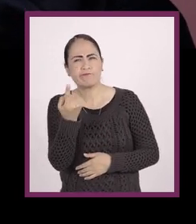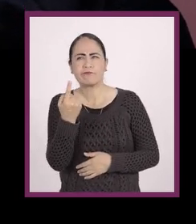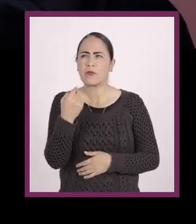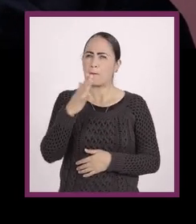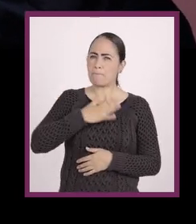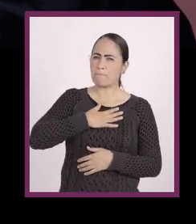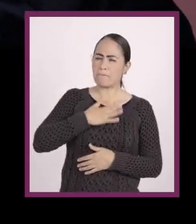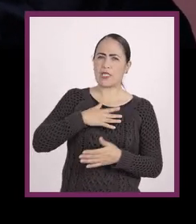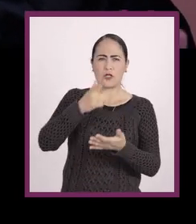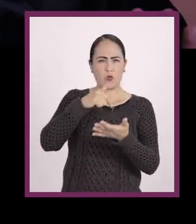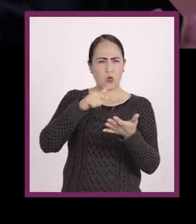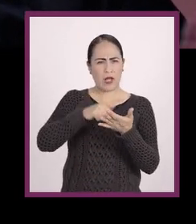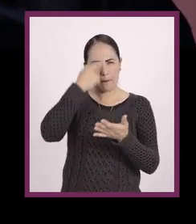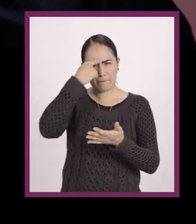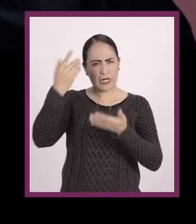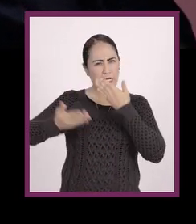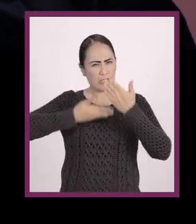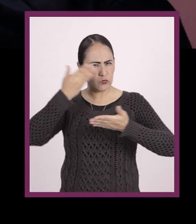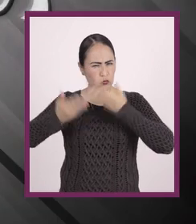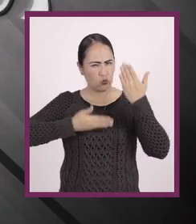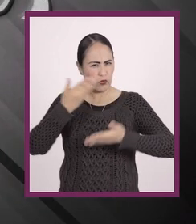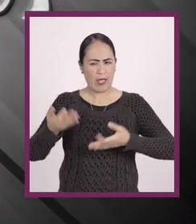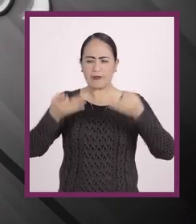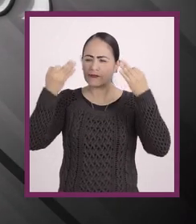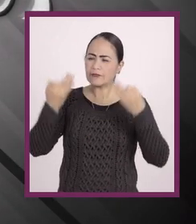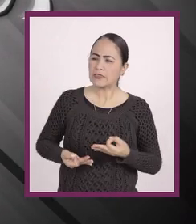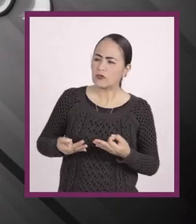diseñar mi espacio de estudio ideal